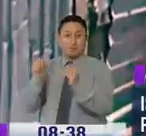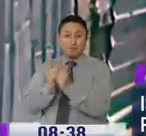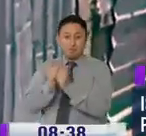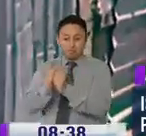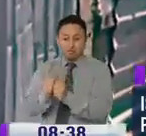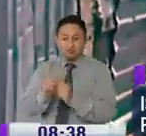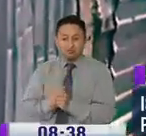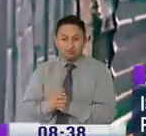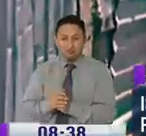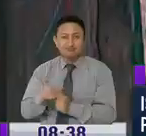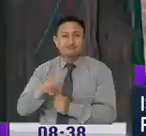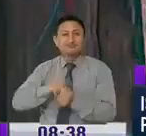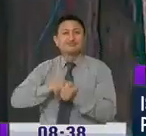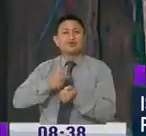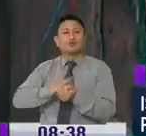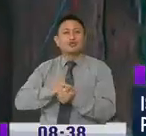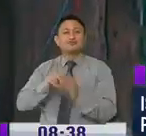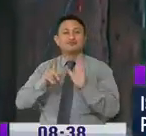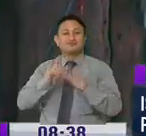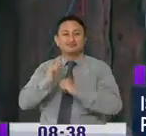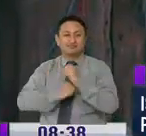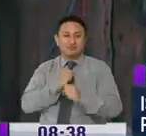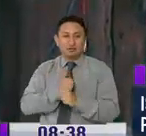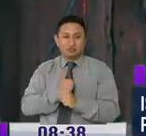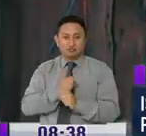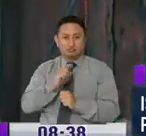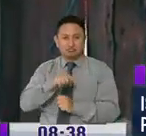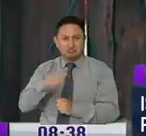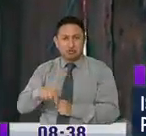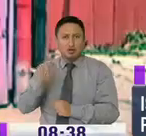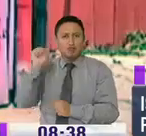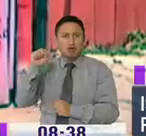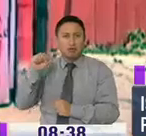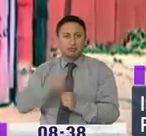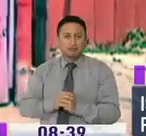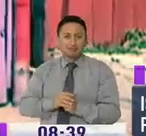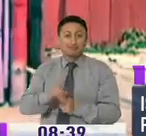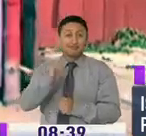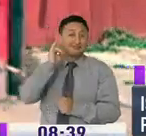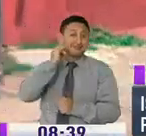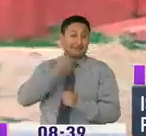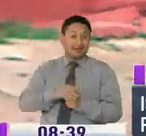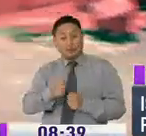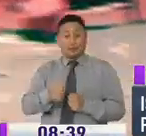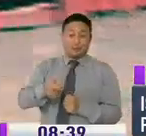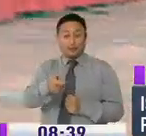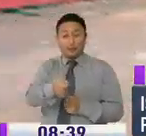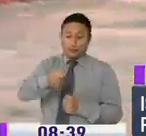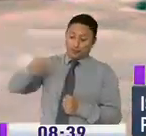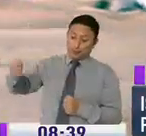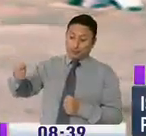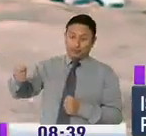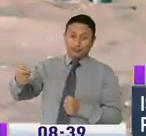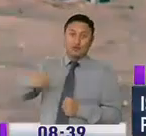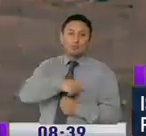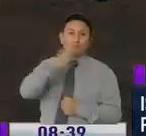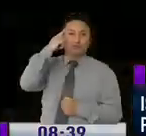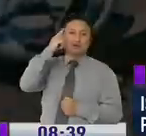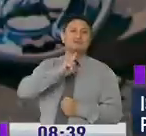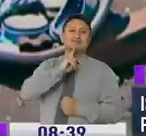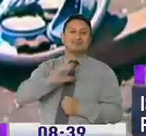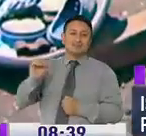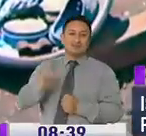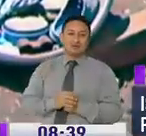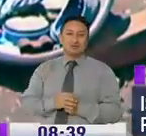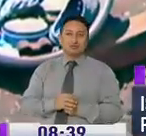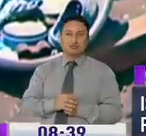sobrina de solo 6 años. En esos instantes alguien tocó a la puerta. La pequeña abrió creyendo que era uno de sus tíos.